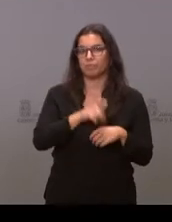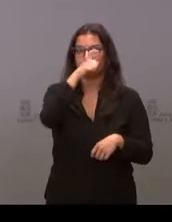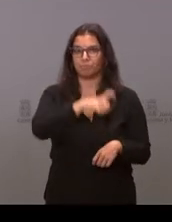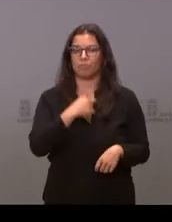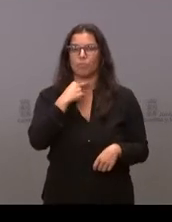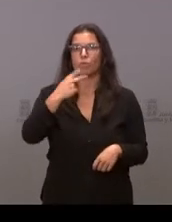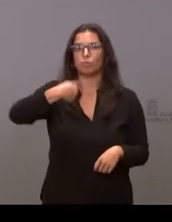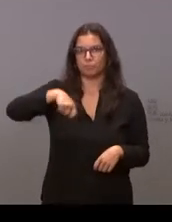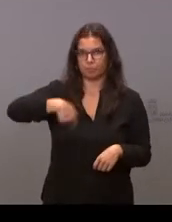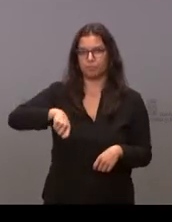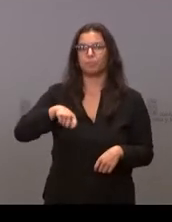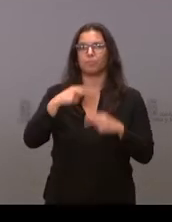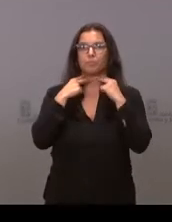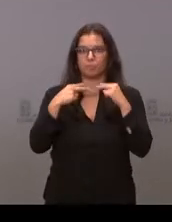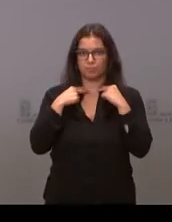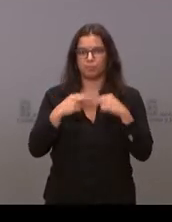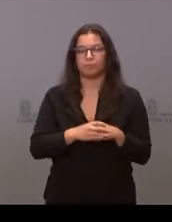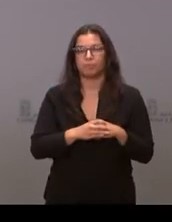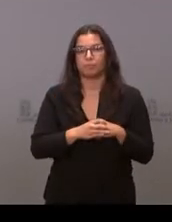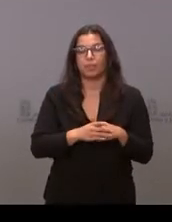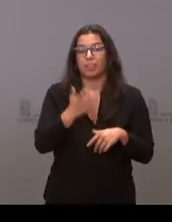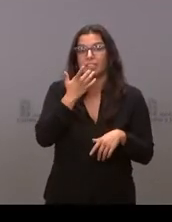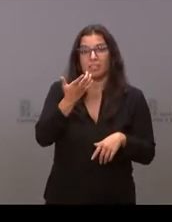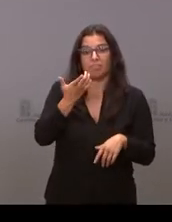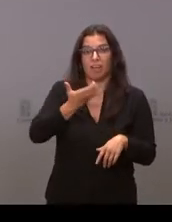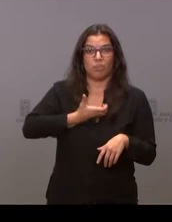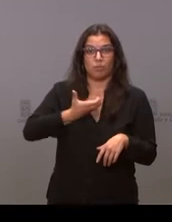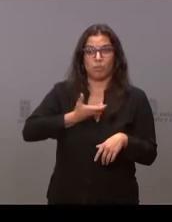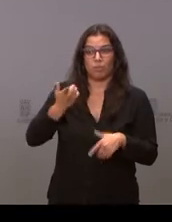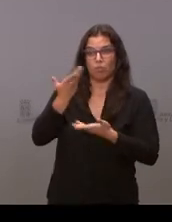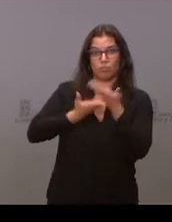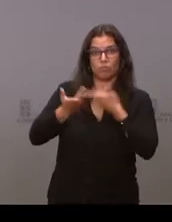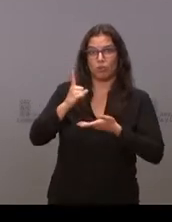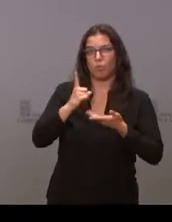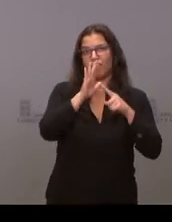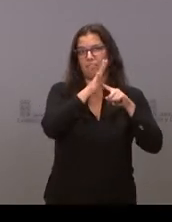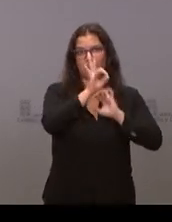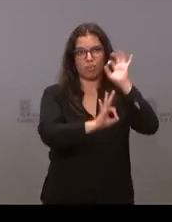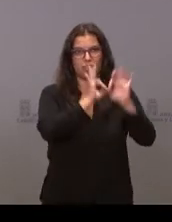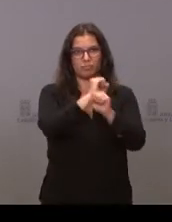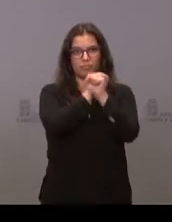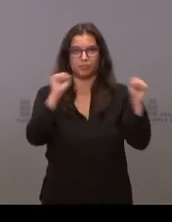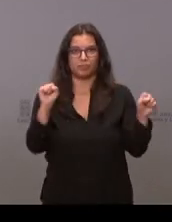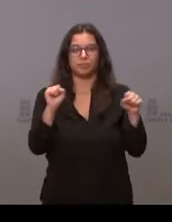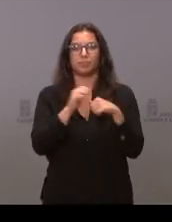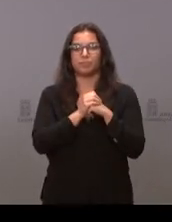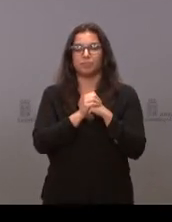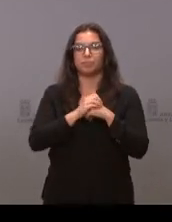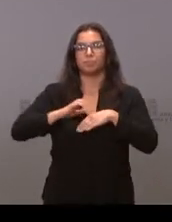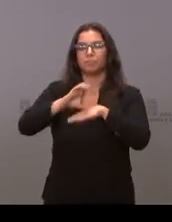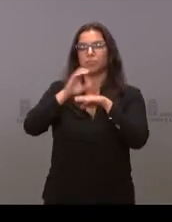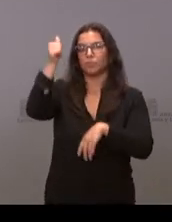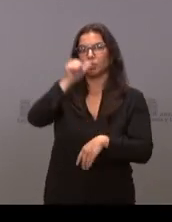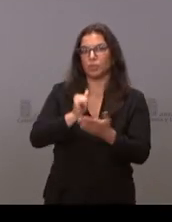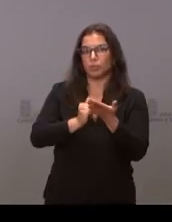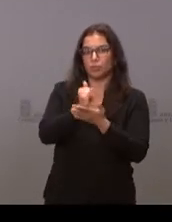agradecemos enormemente. Sin el ayuntamiento no podría realizarse la feria. Consejero de Agricultura, gracias